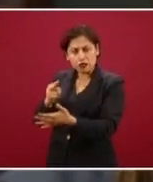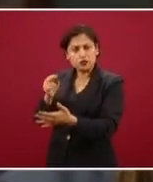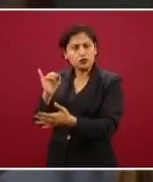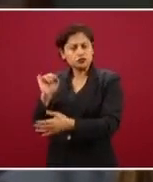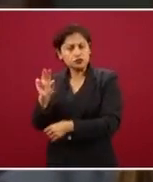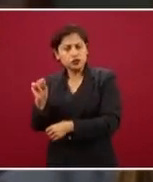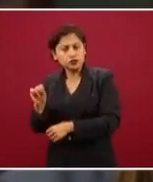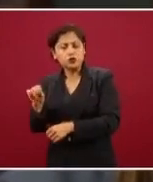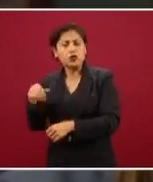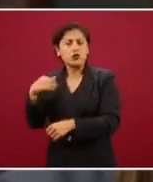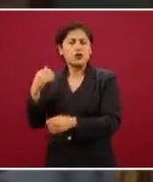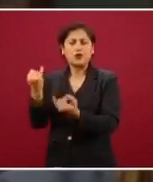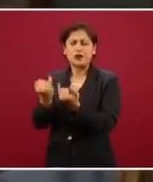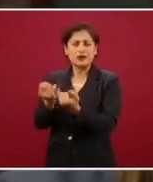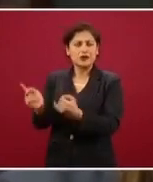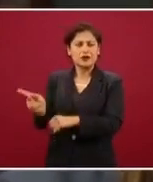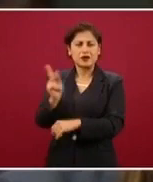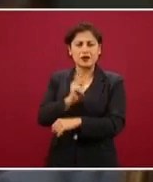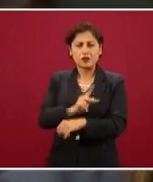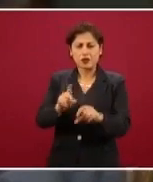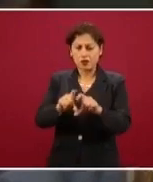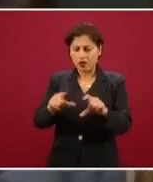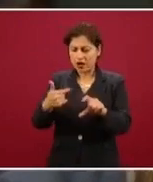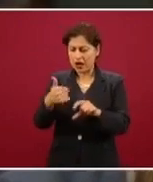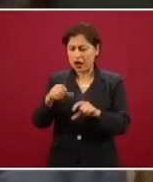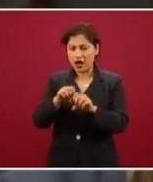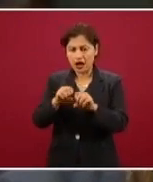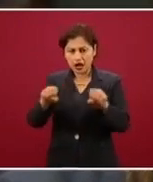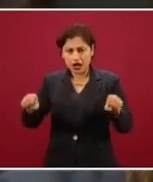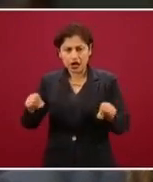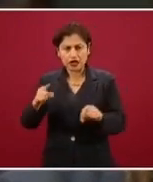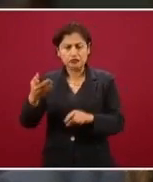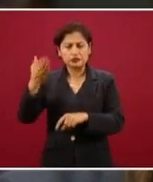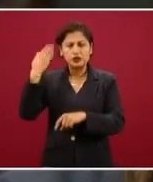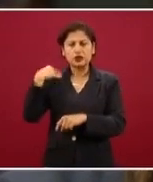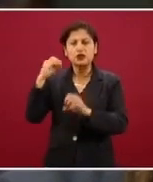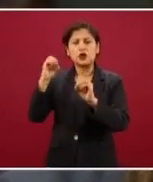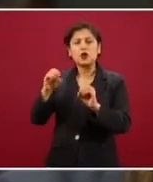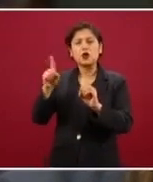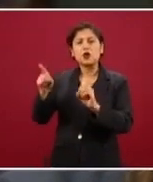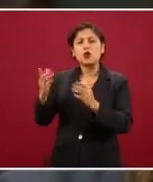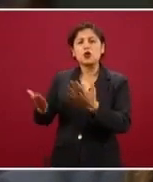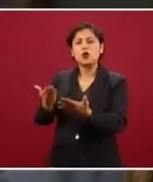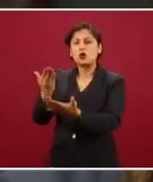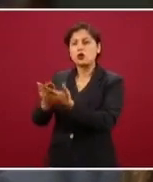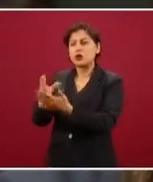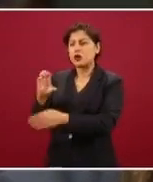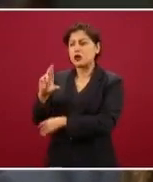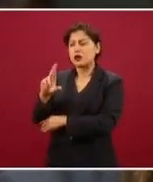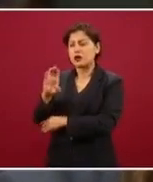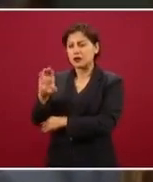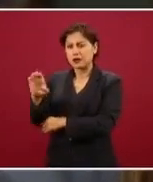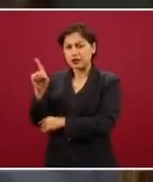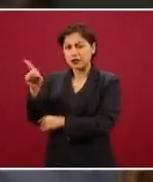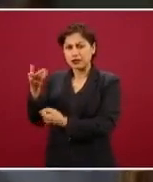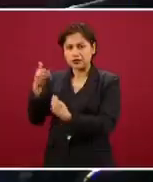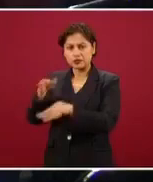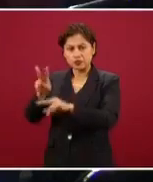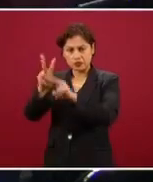pasado, o se va a hacer caso a este pliego petitorio que se le mandó a la CRE en noviembre pasado sobre este